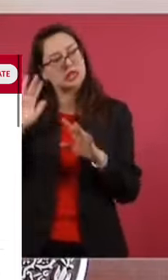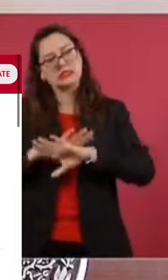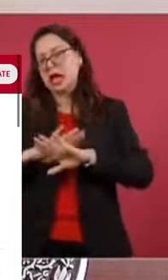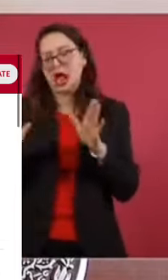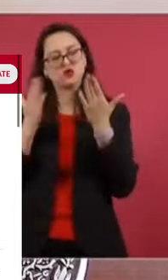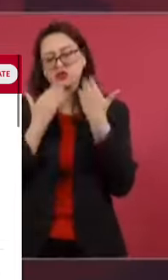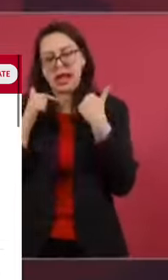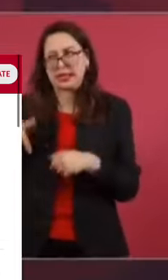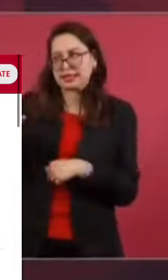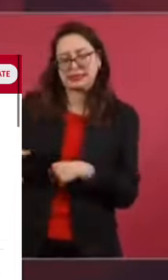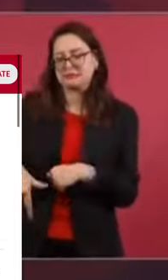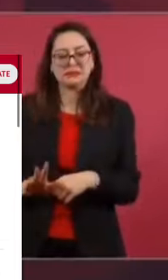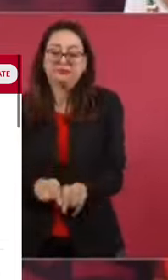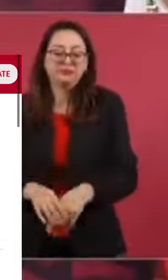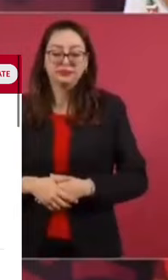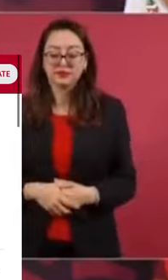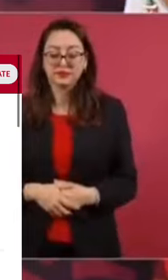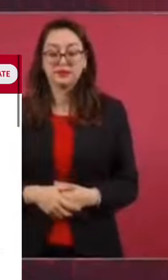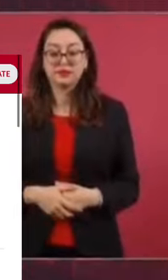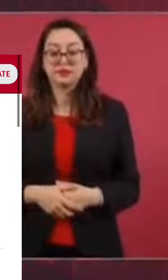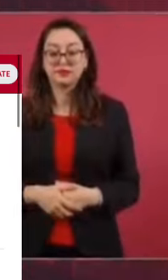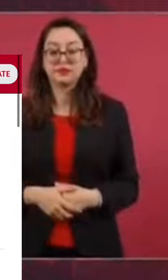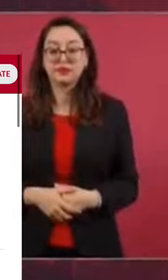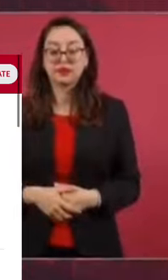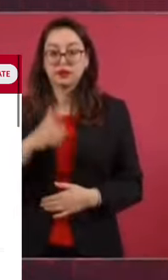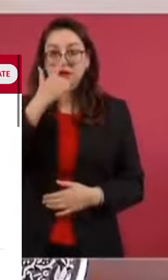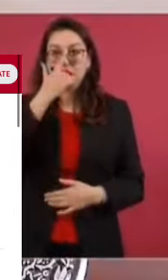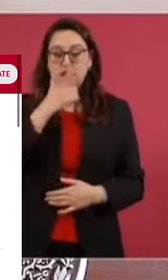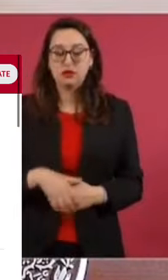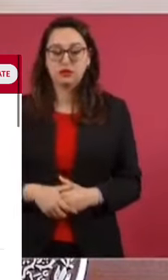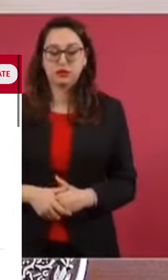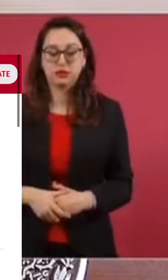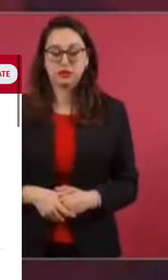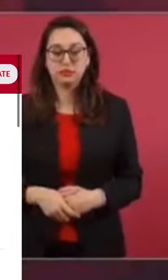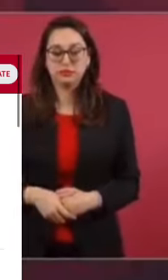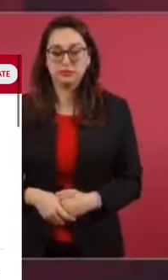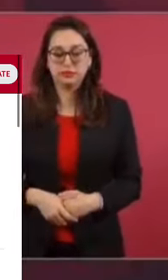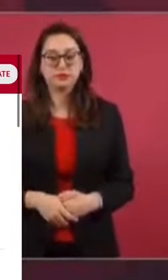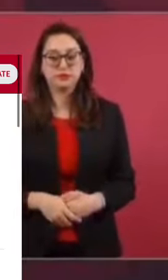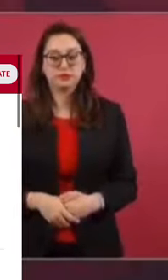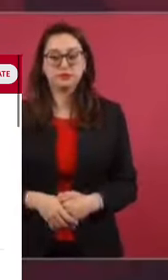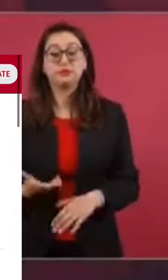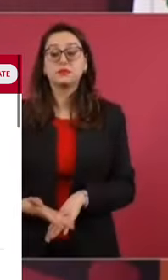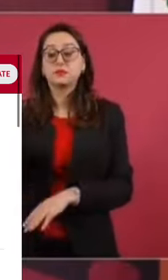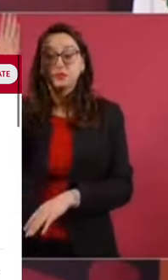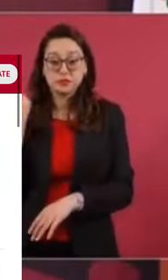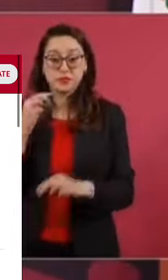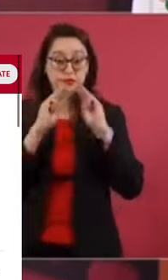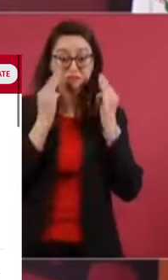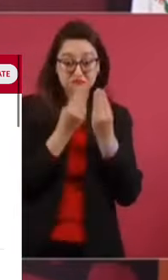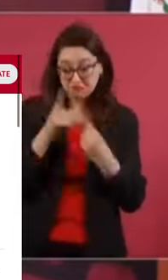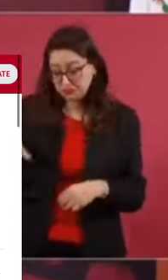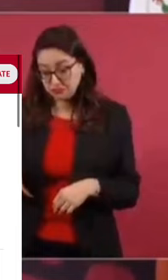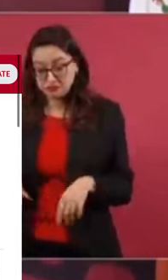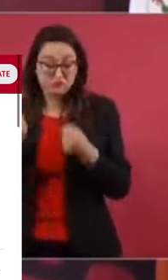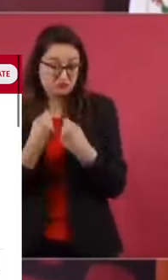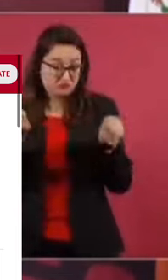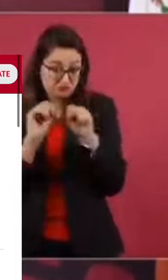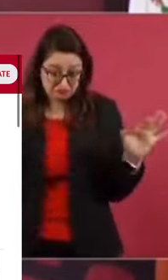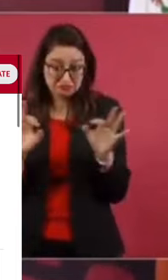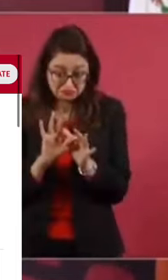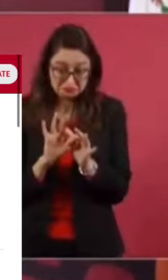Ya. ¿Qué más puedo decir? O sea, antes había una asociación delictuosa. Llegó a